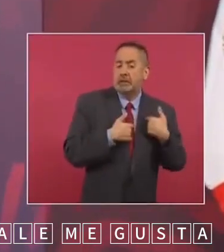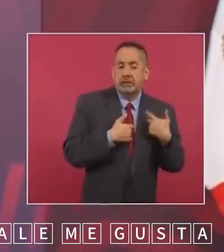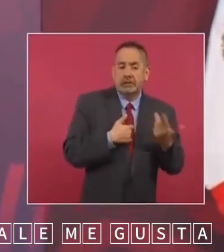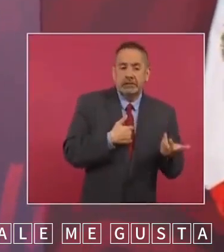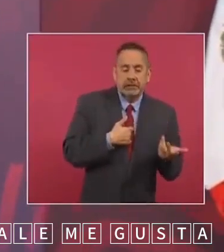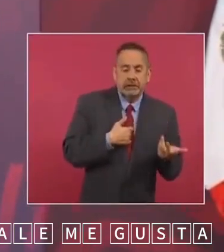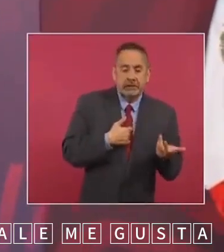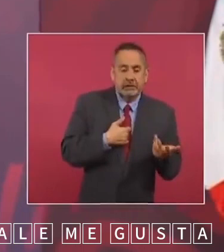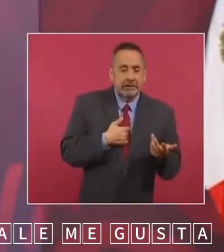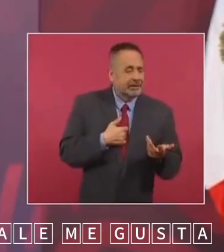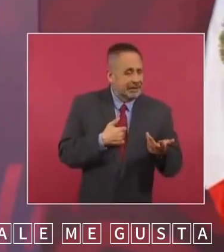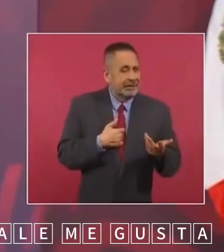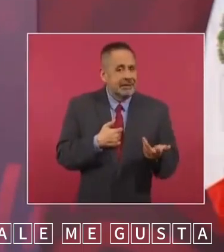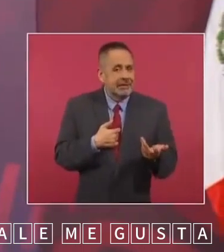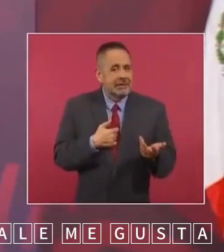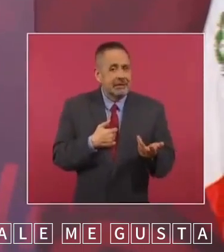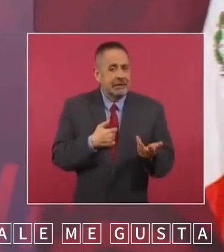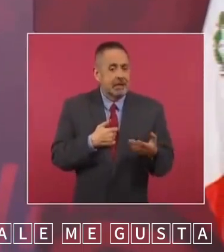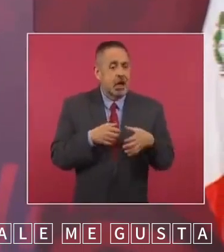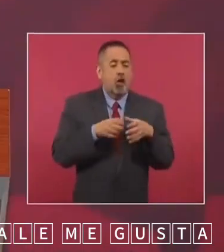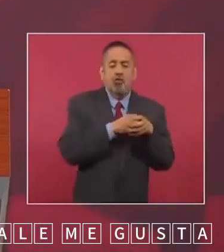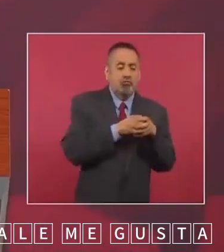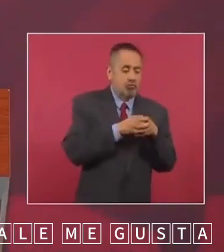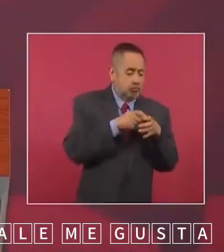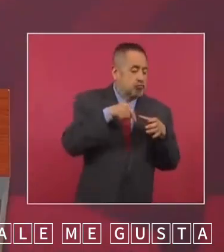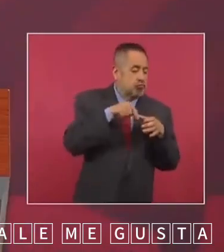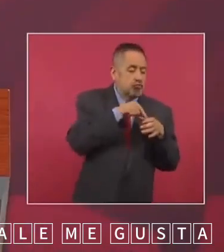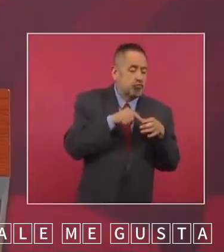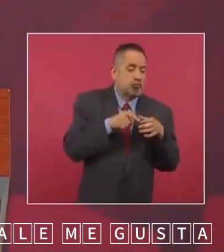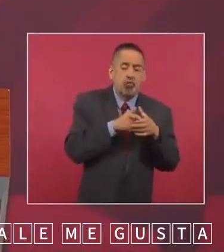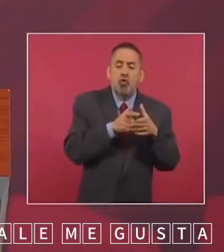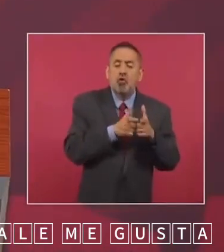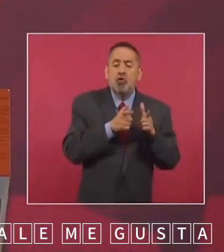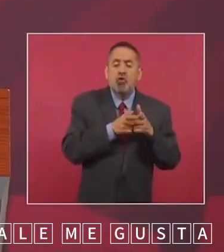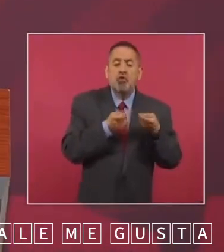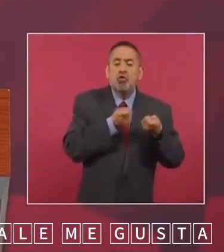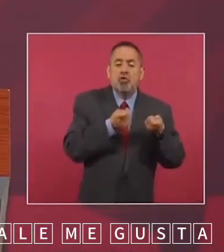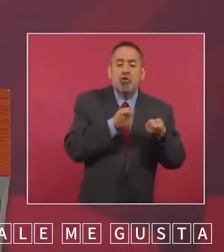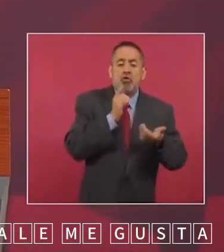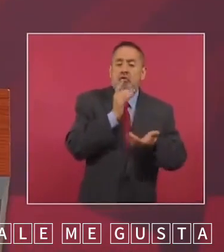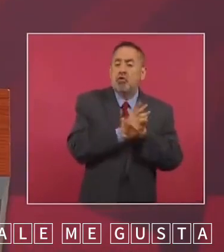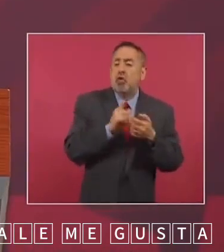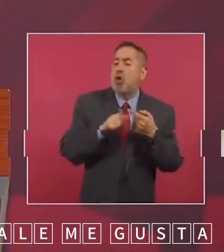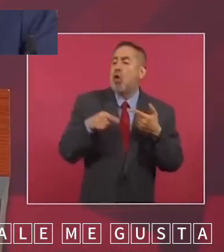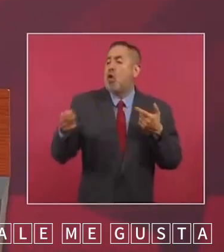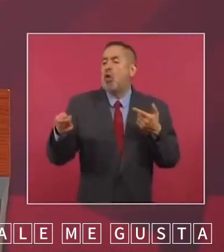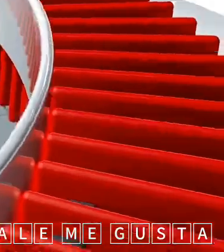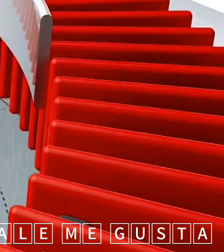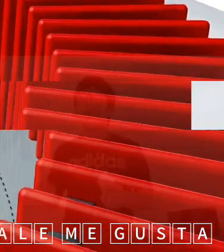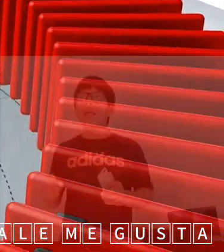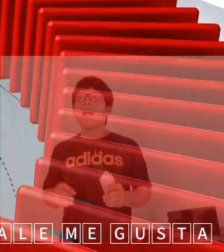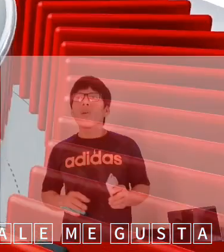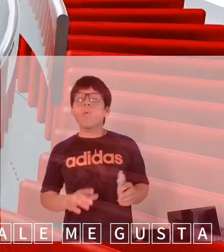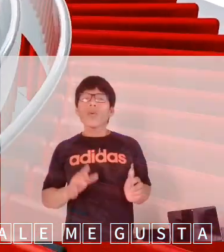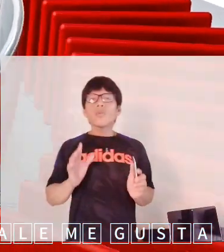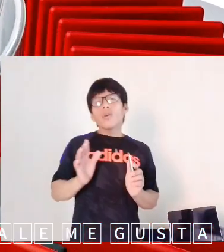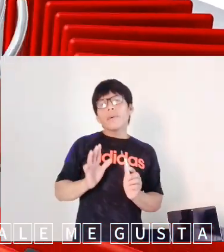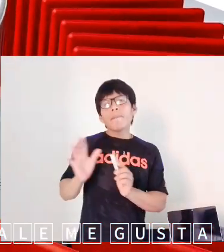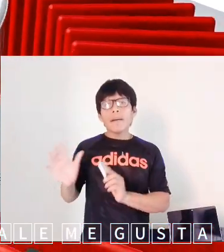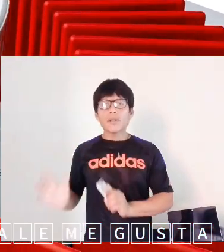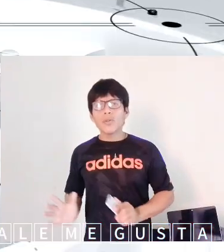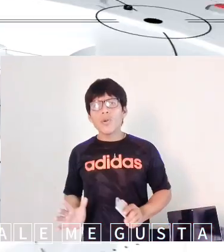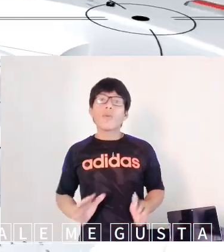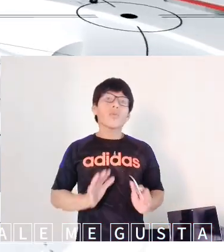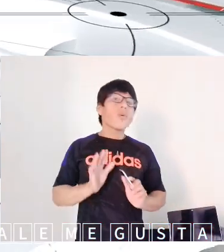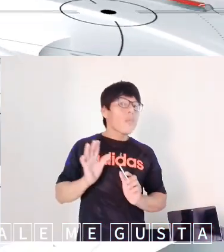poder es de la oligarquía, de los de arriba. Como todo